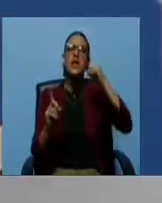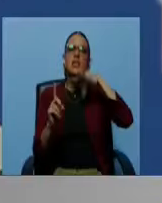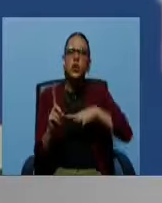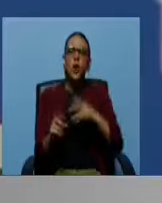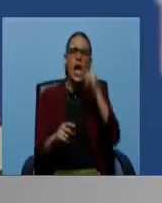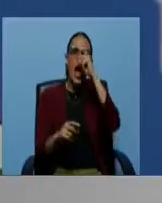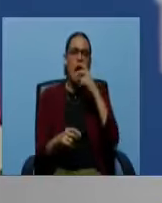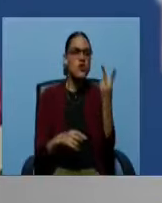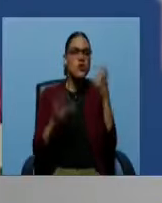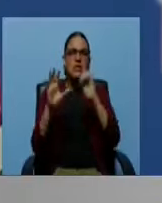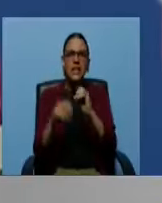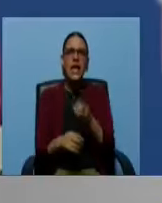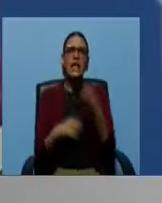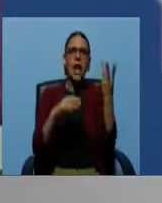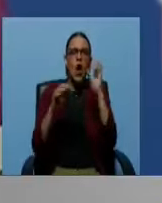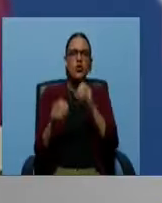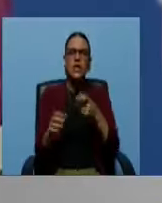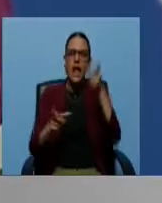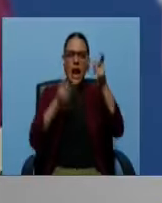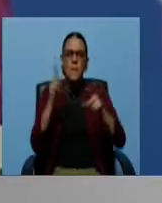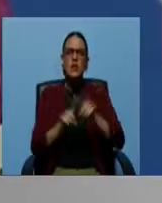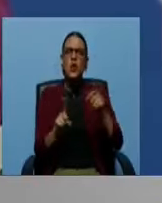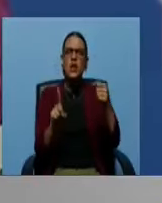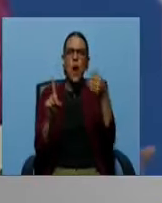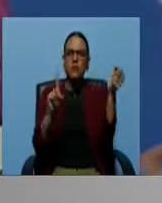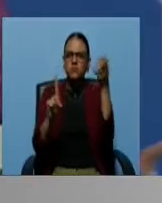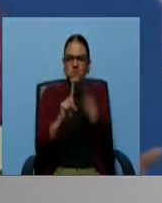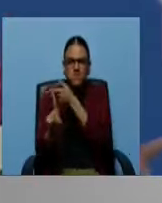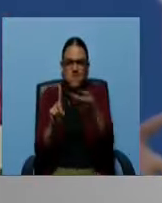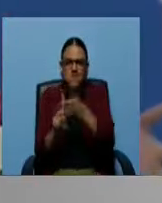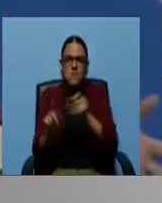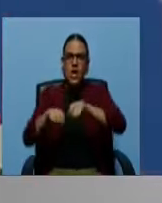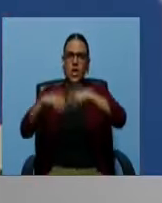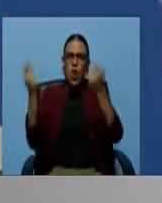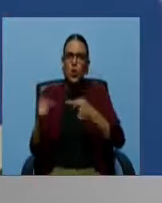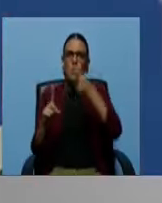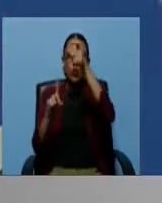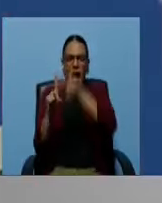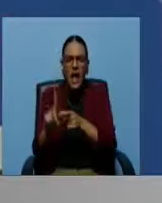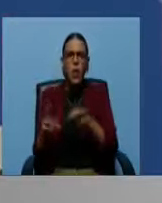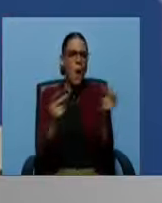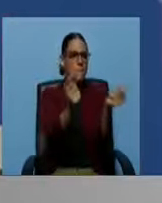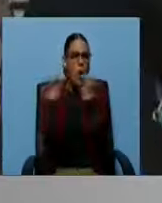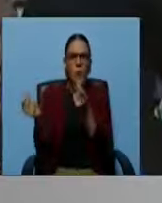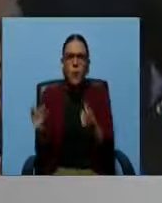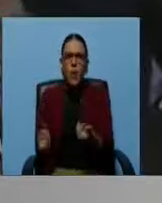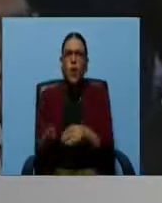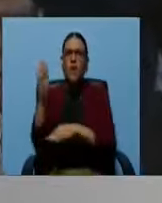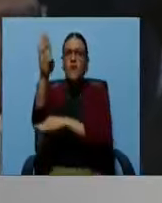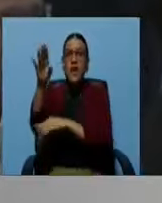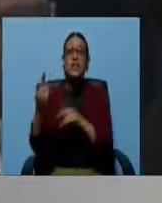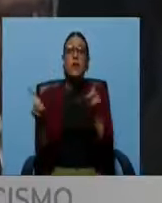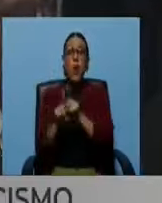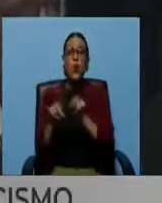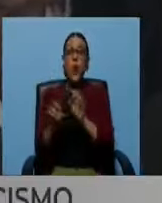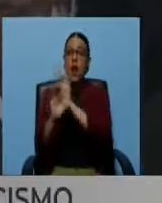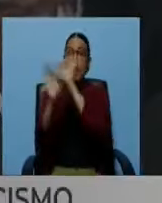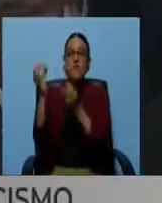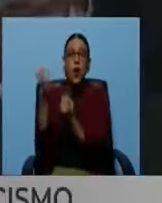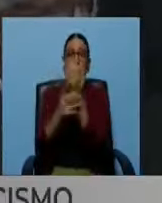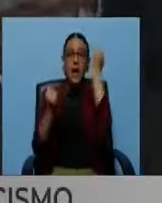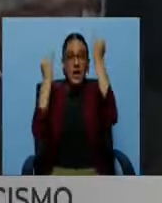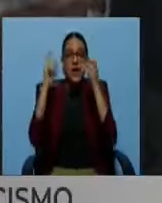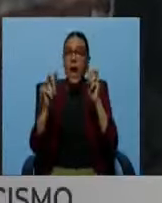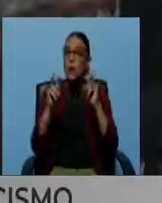los torturados, de los desaparecidos. El fascismo no es un fenómeno nuevo. Lo